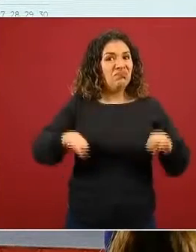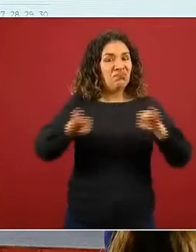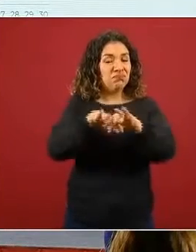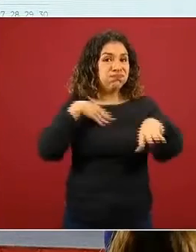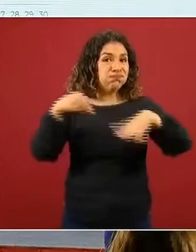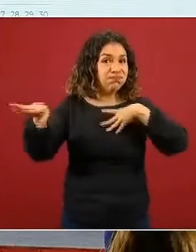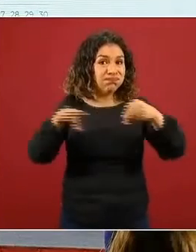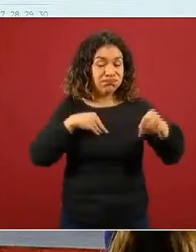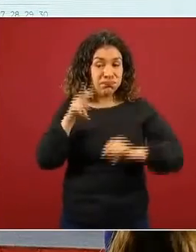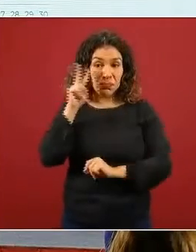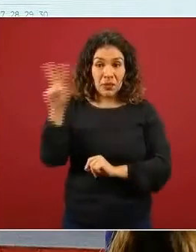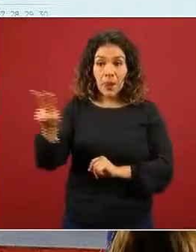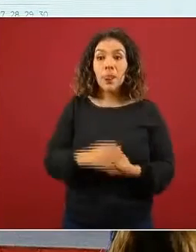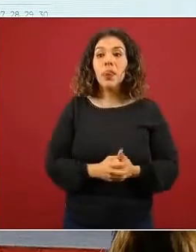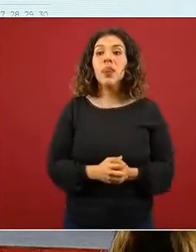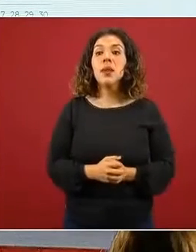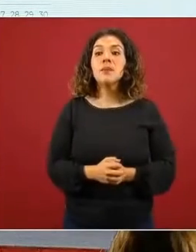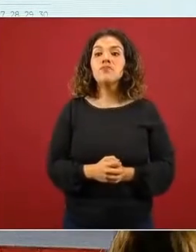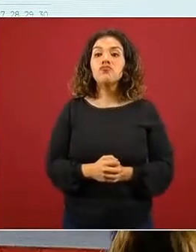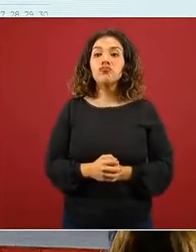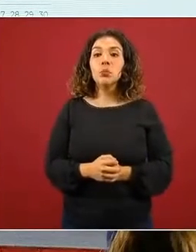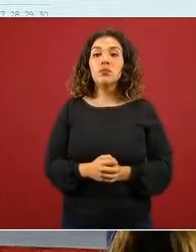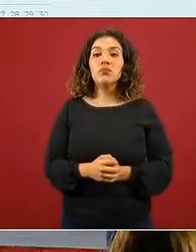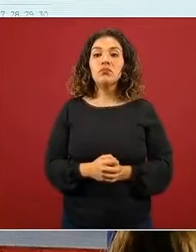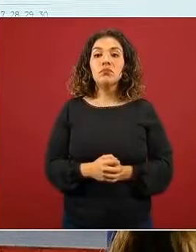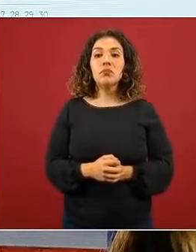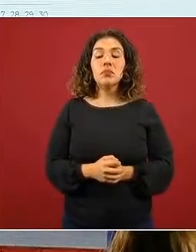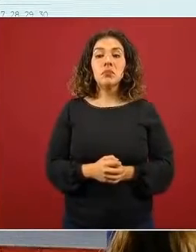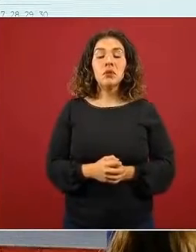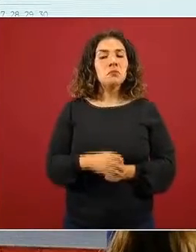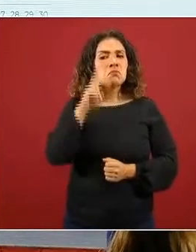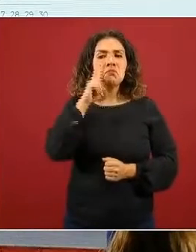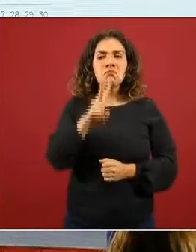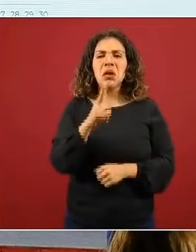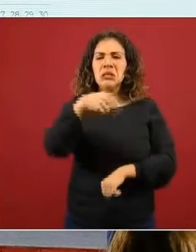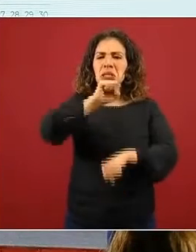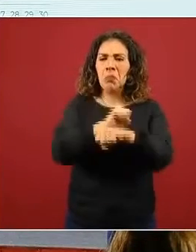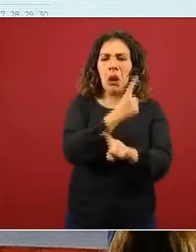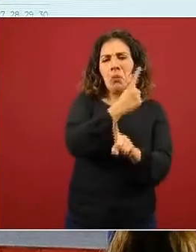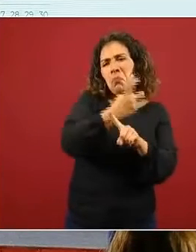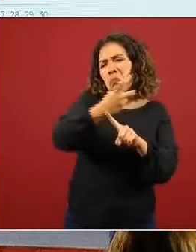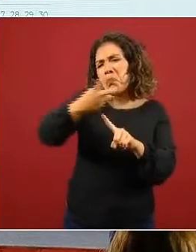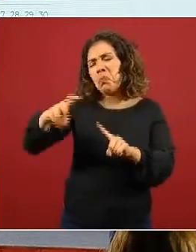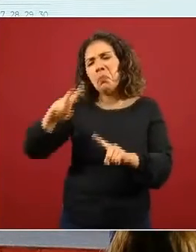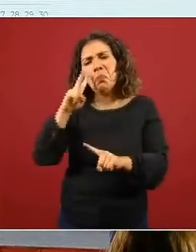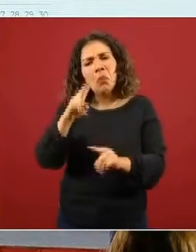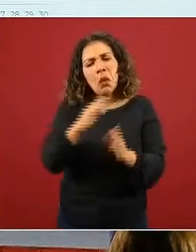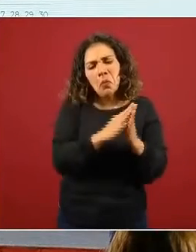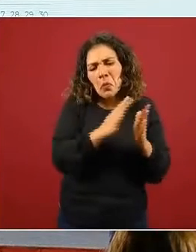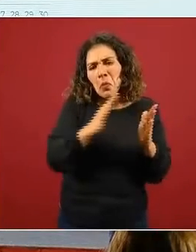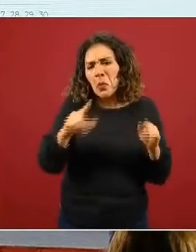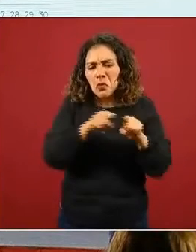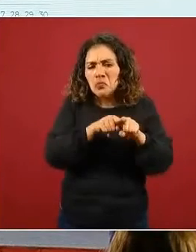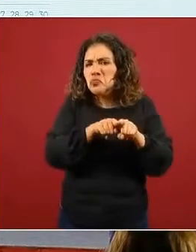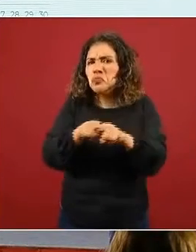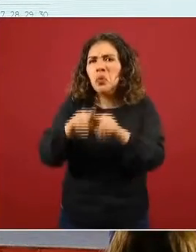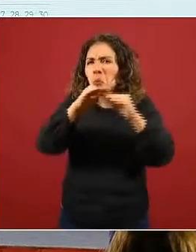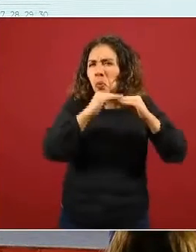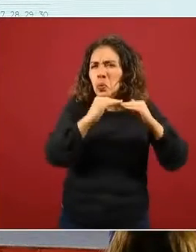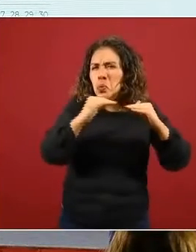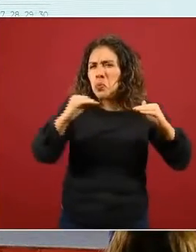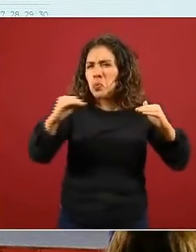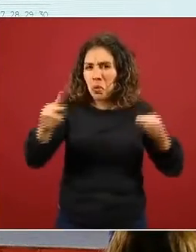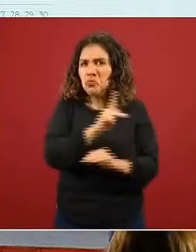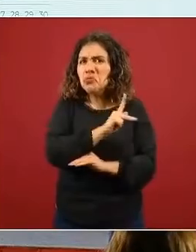han contribuido. Veamos cómo todas las primeras semanas, al menos estos 6 municipios, mantienen una transmisión muy